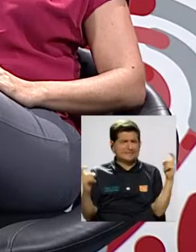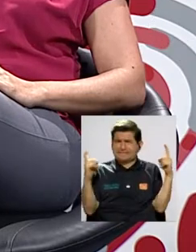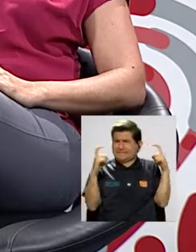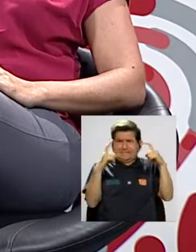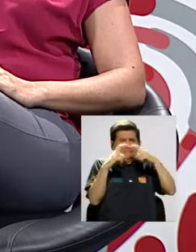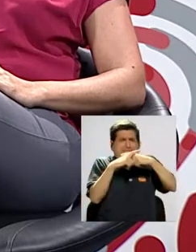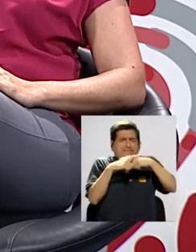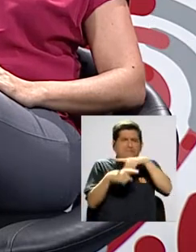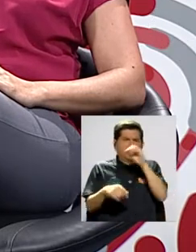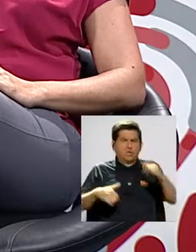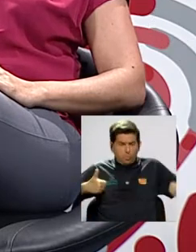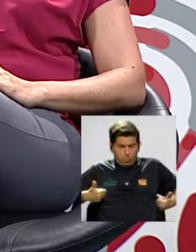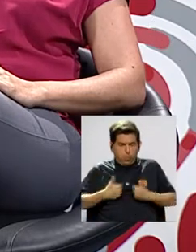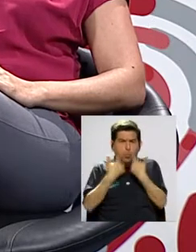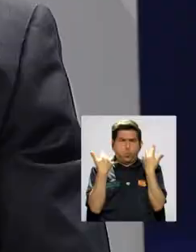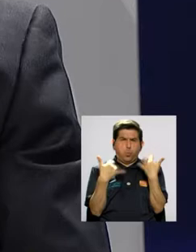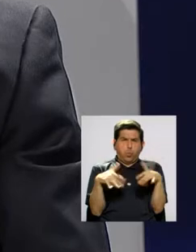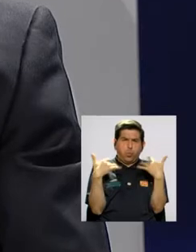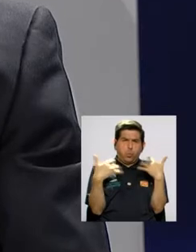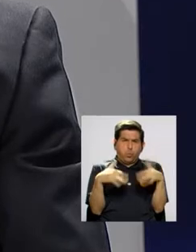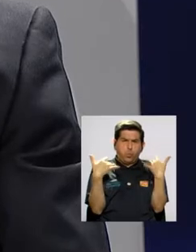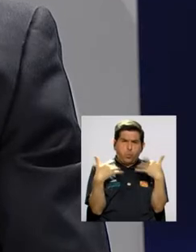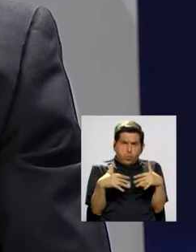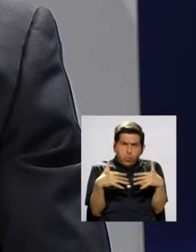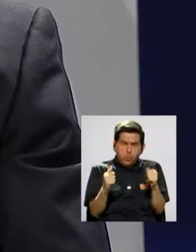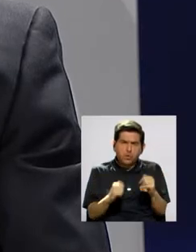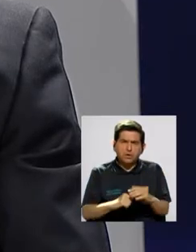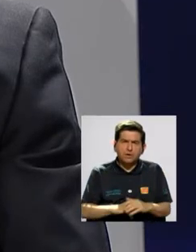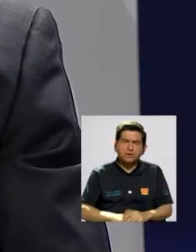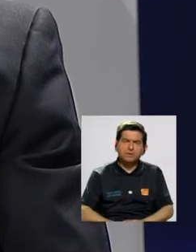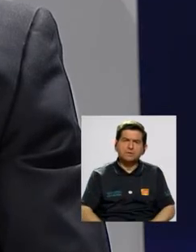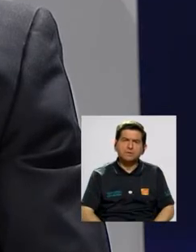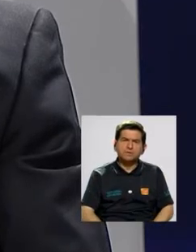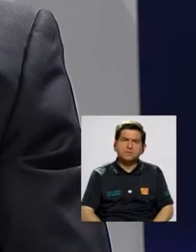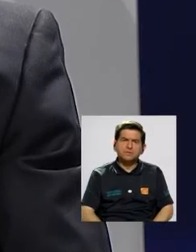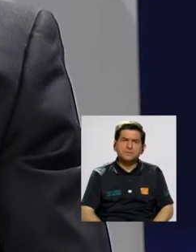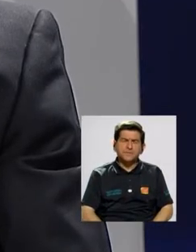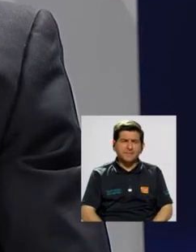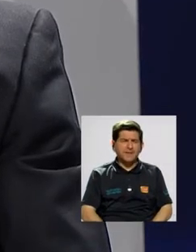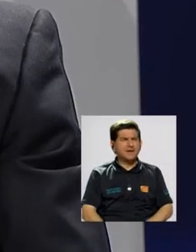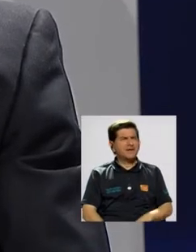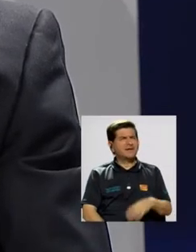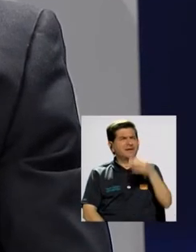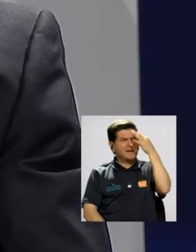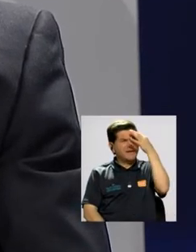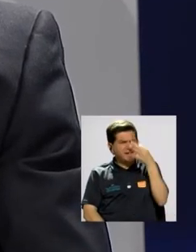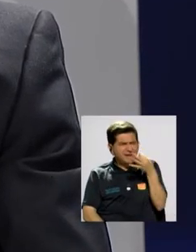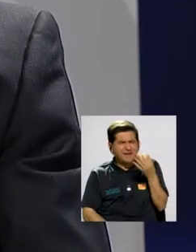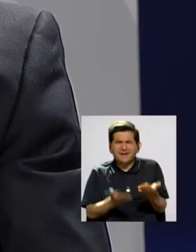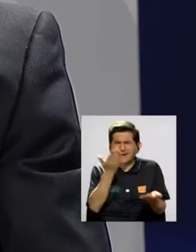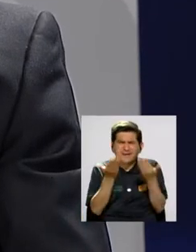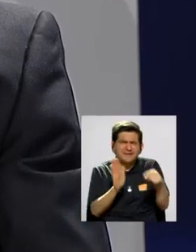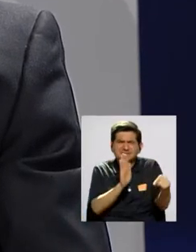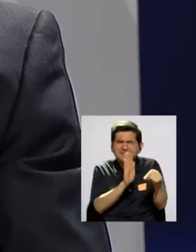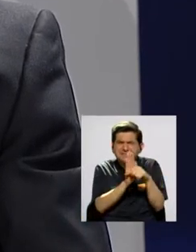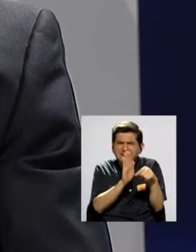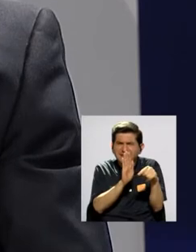tal desafío que quedarnos con una imagen, digamos,